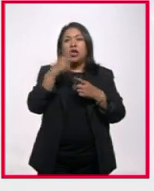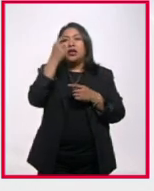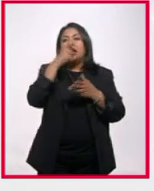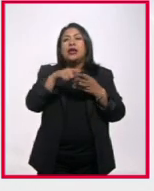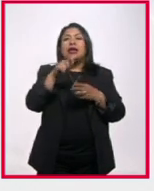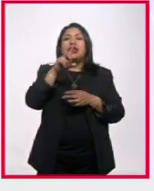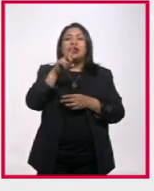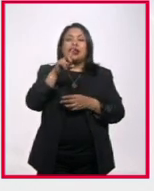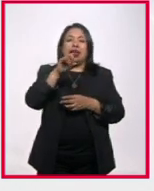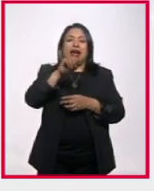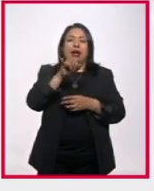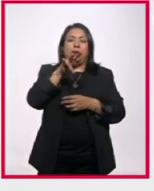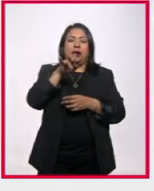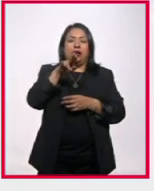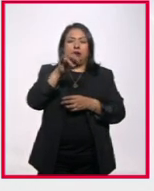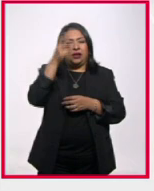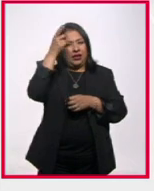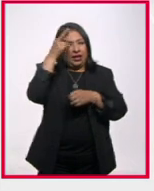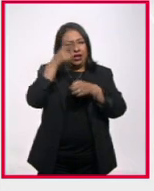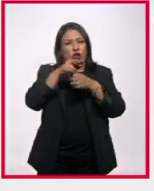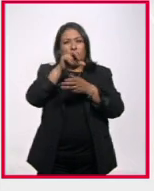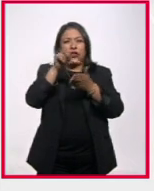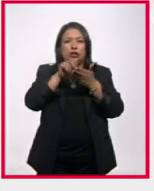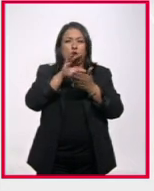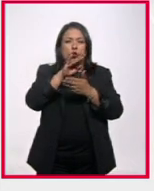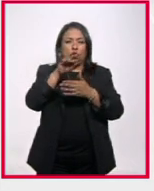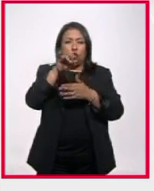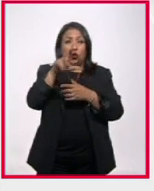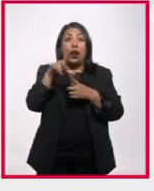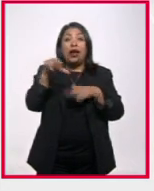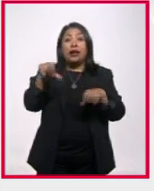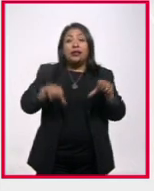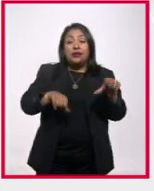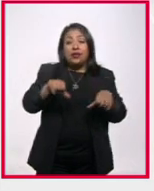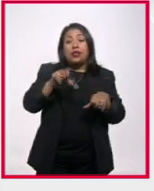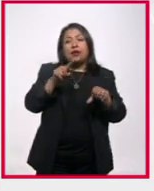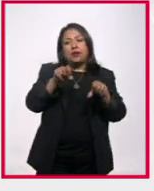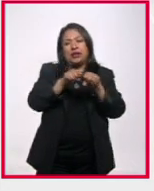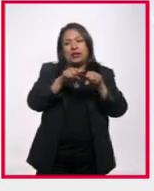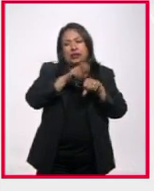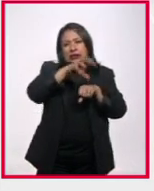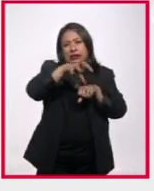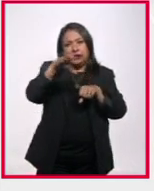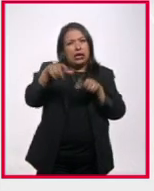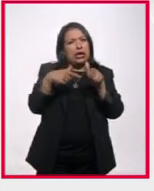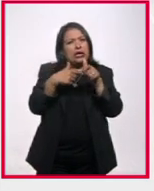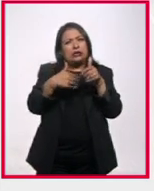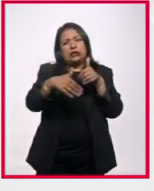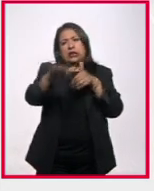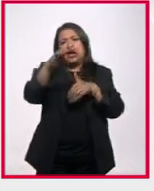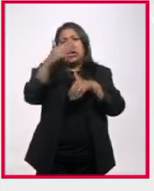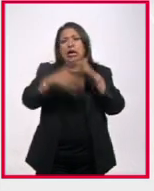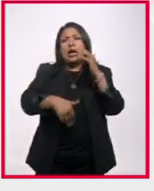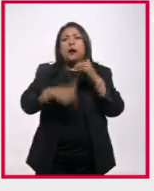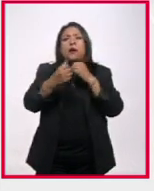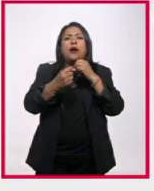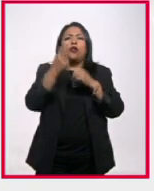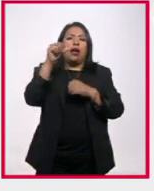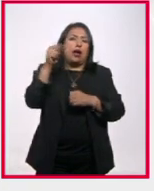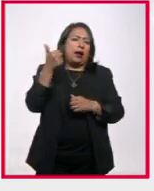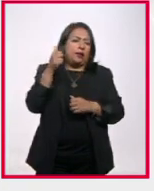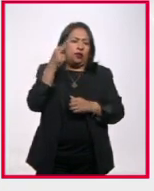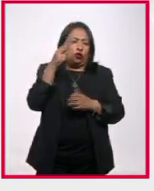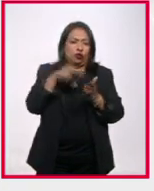director del Centro Buñuel de Calanda. Las actividades en la galería y salas de la Cineteca Nacional continuarán hasta abril de 2020.